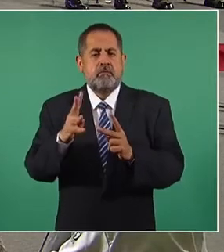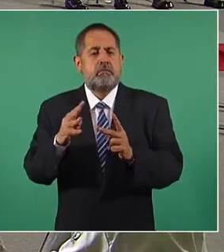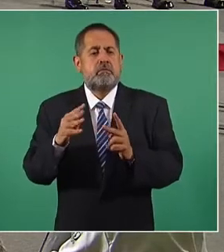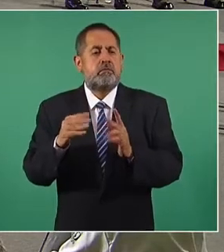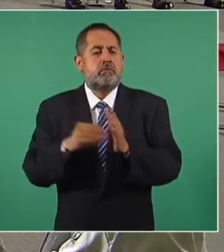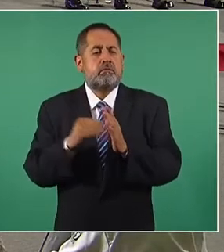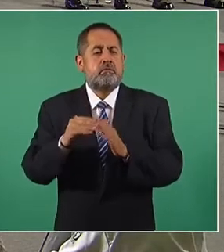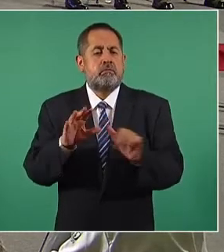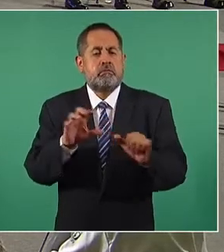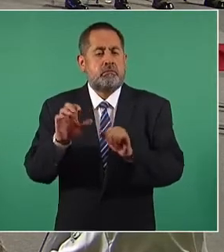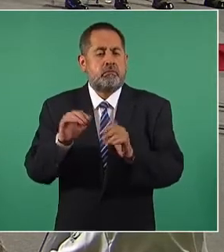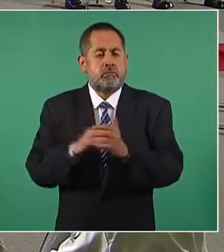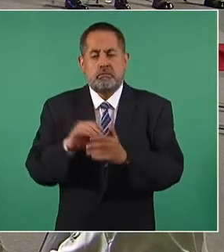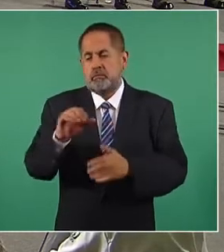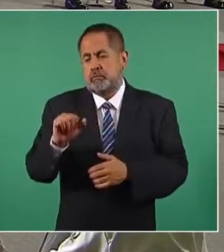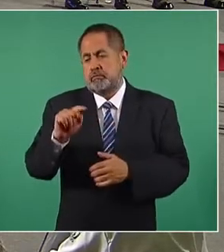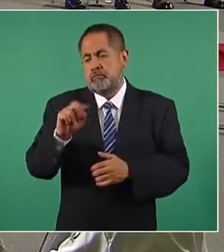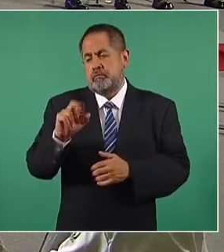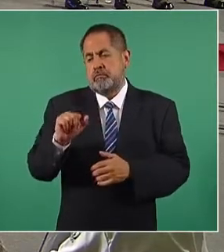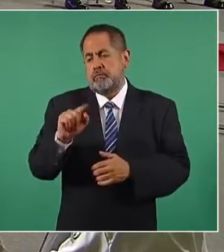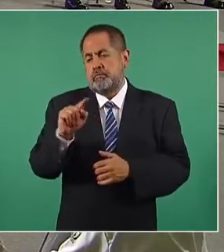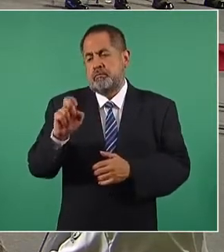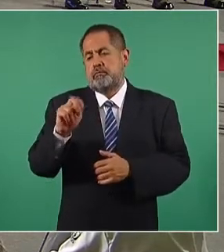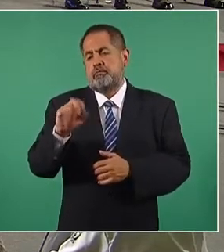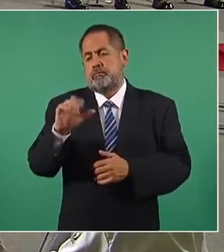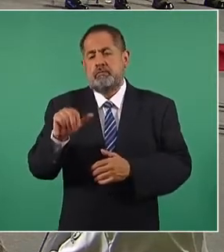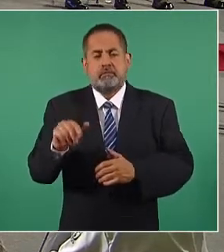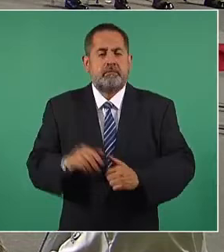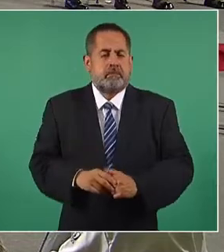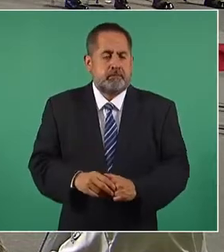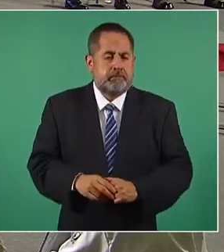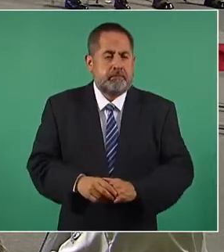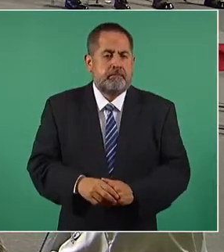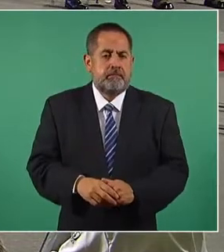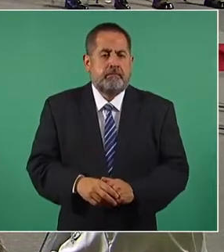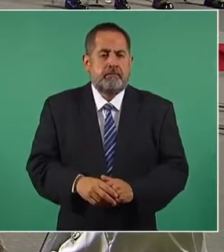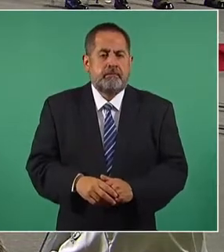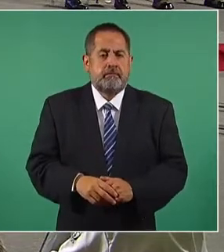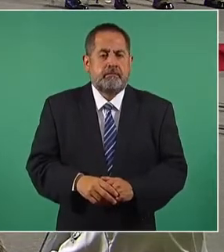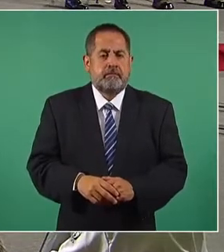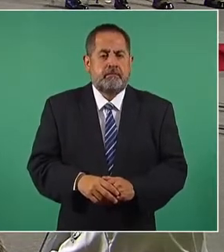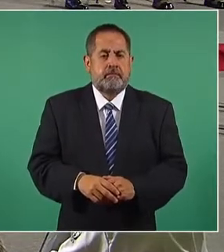4.600.000 de AstraZeneca. La siguiente, por favor.